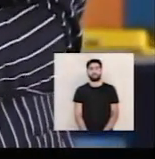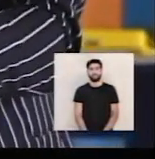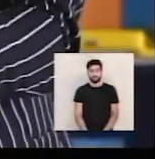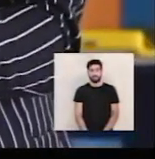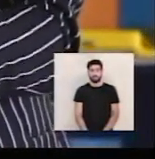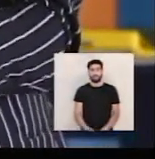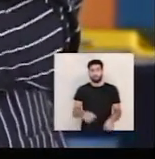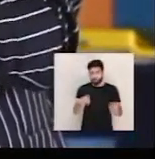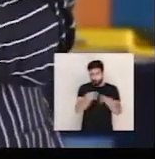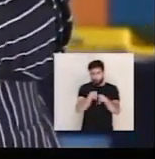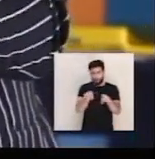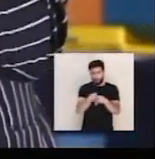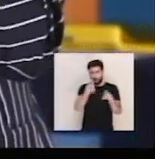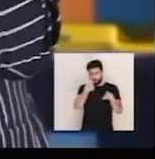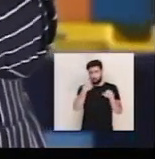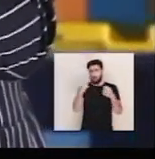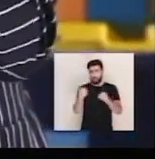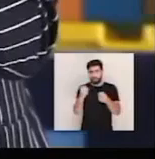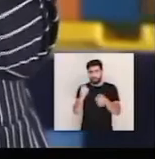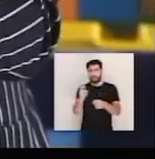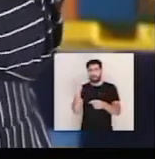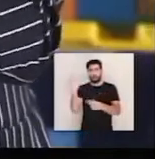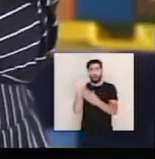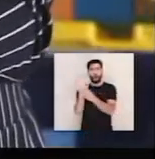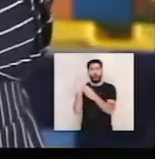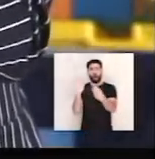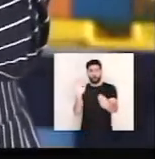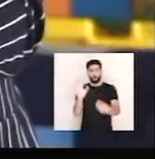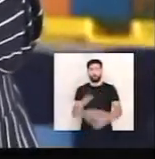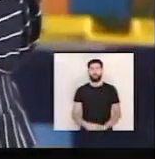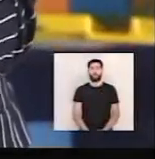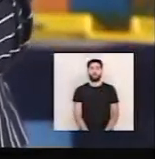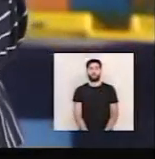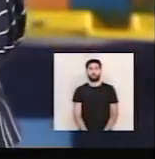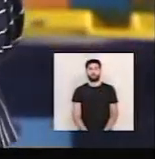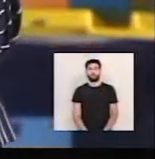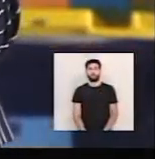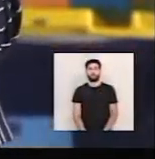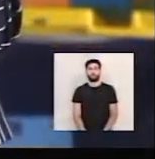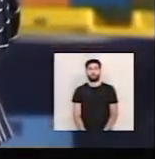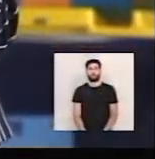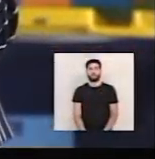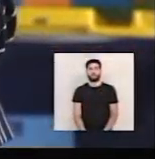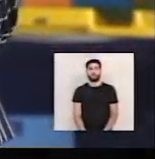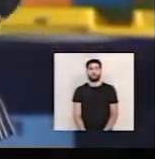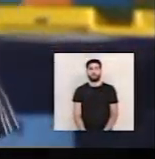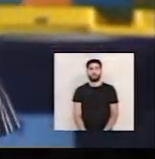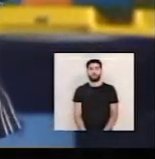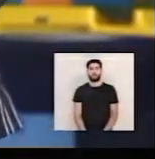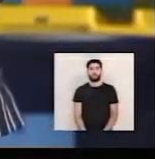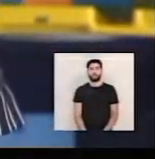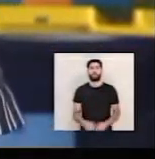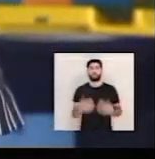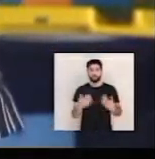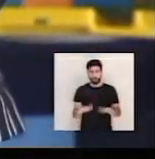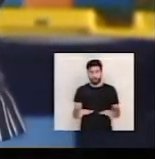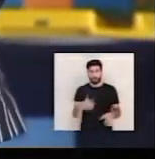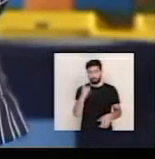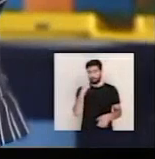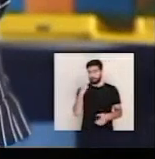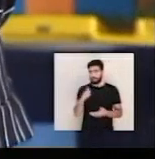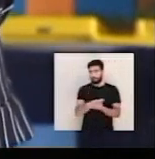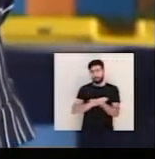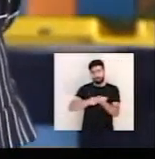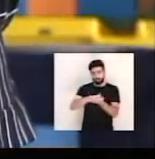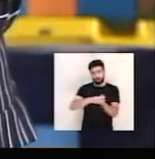este movimiento con nuestras manitas y bastante jabón. Luego, vamos a poner